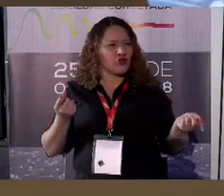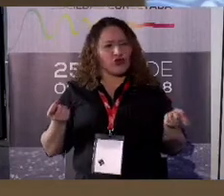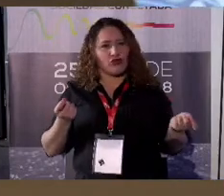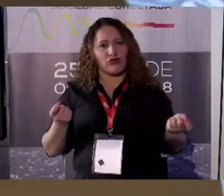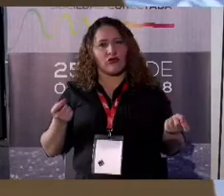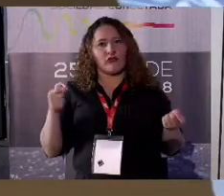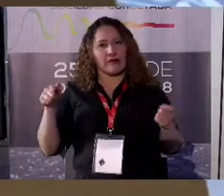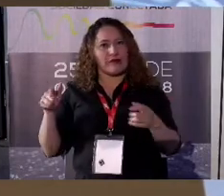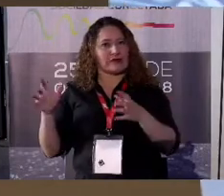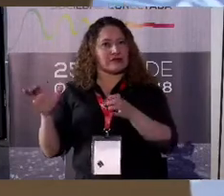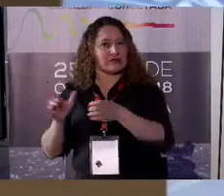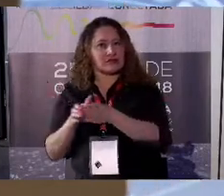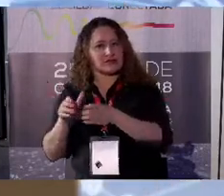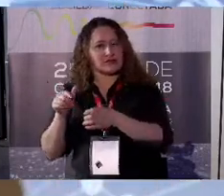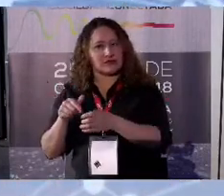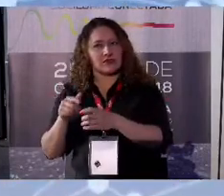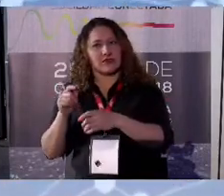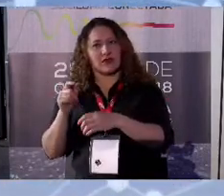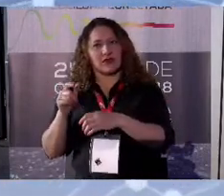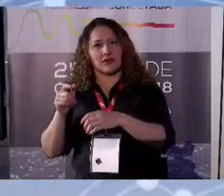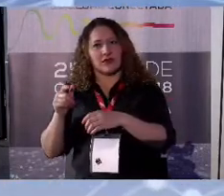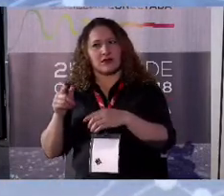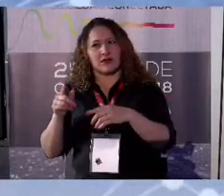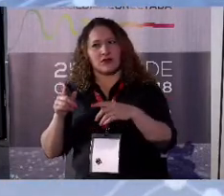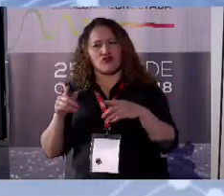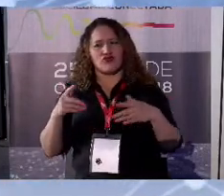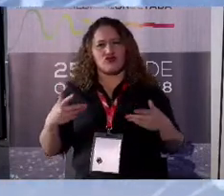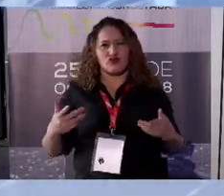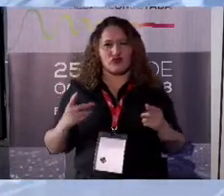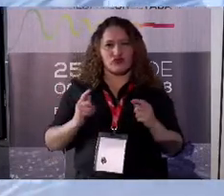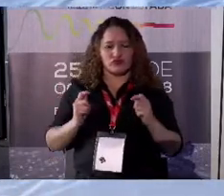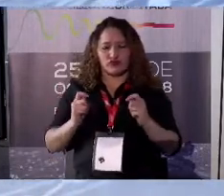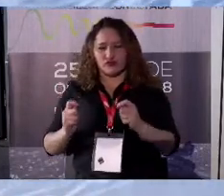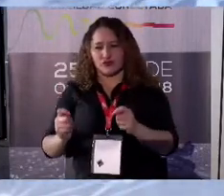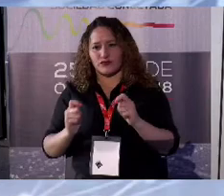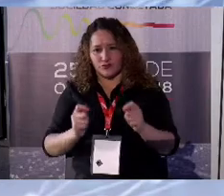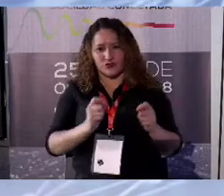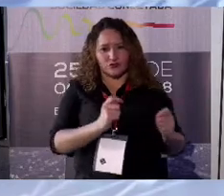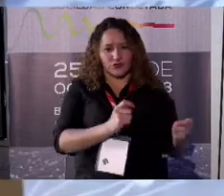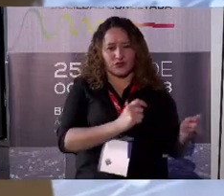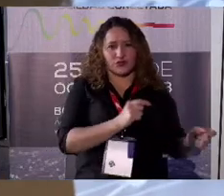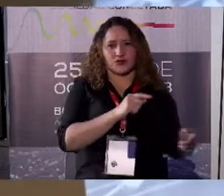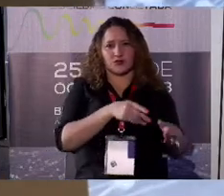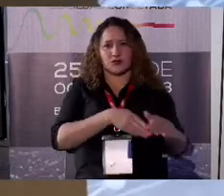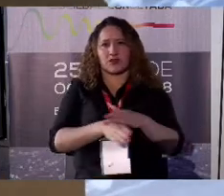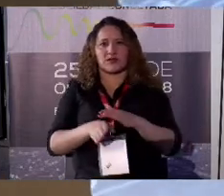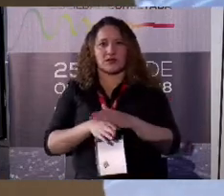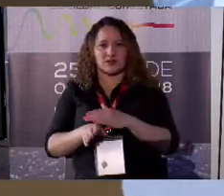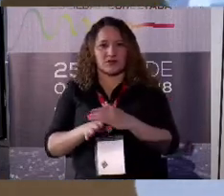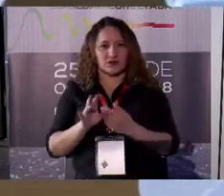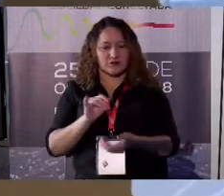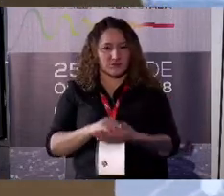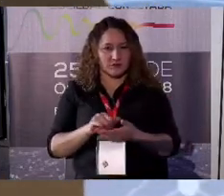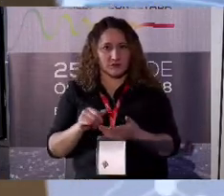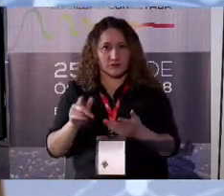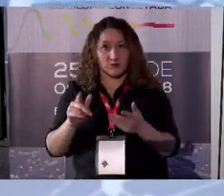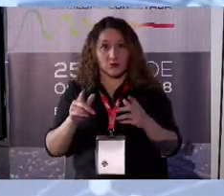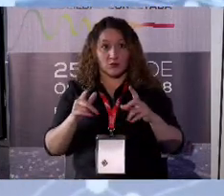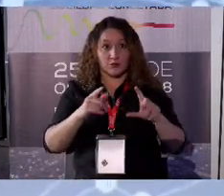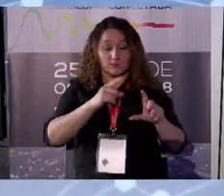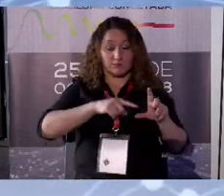el que dirime todo el asunto de cómo se asigna el acceso en este mundo